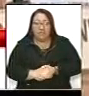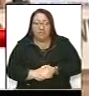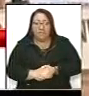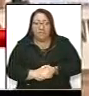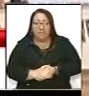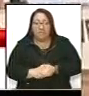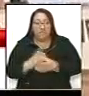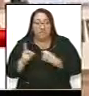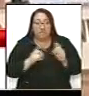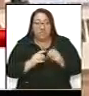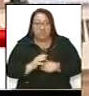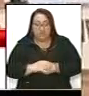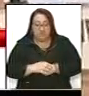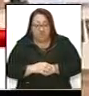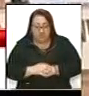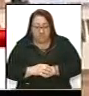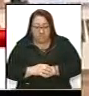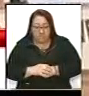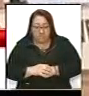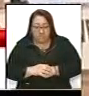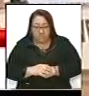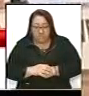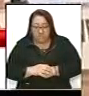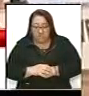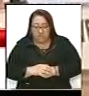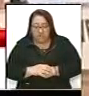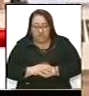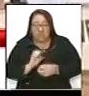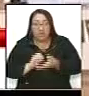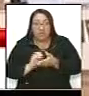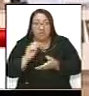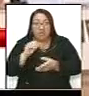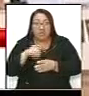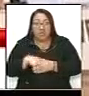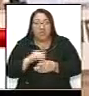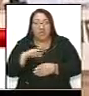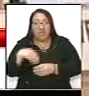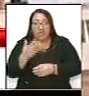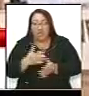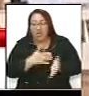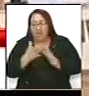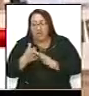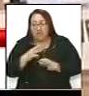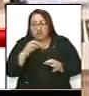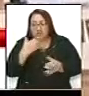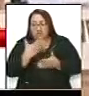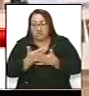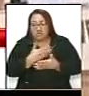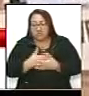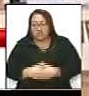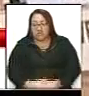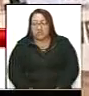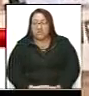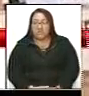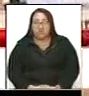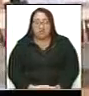este debate se someta a votación para luego que pueda pasar al pleno. Gracias,